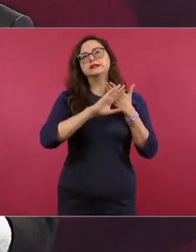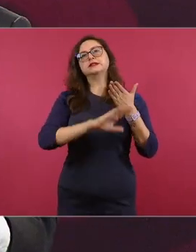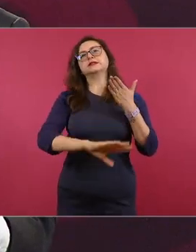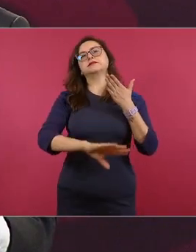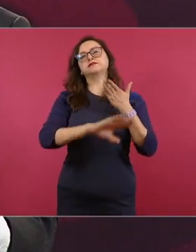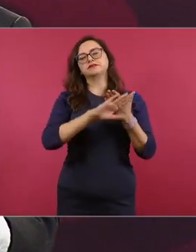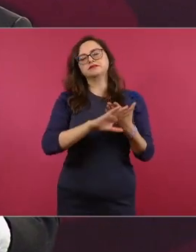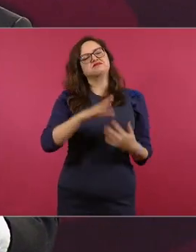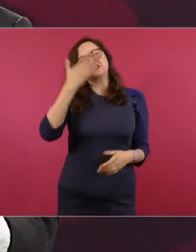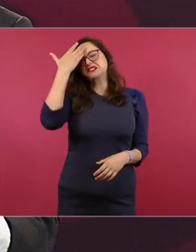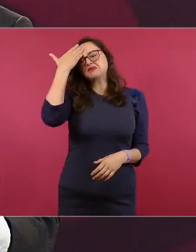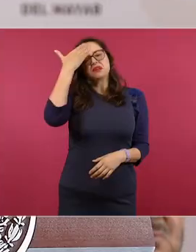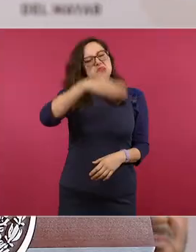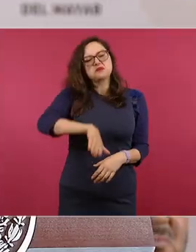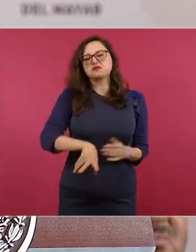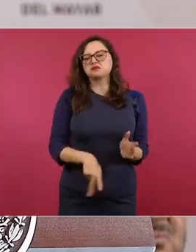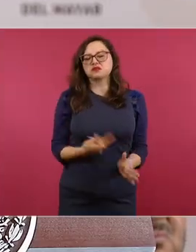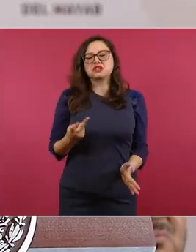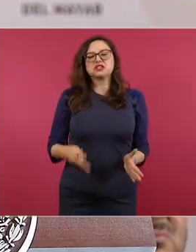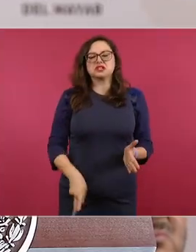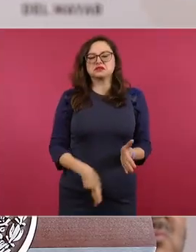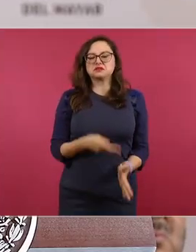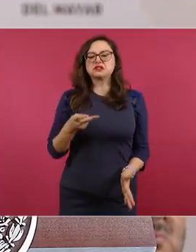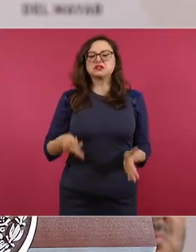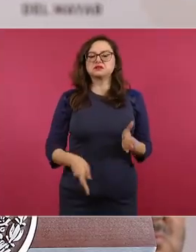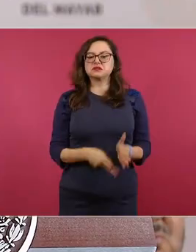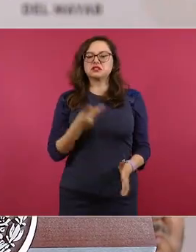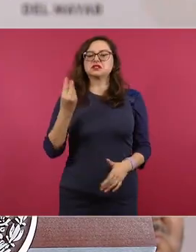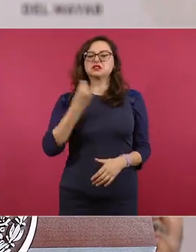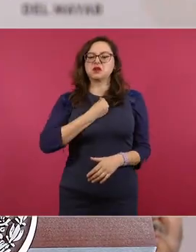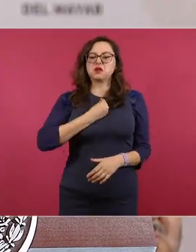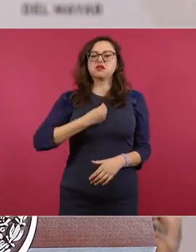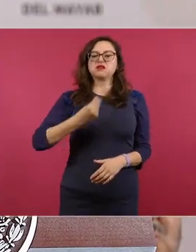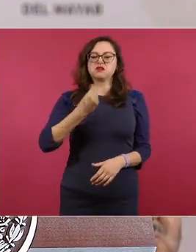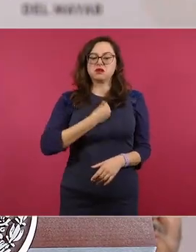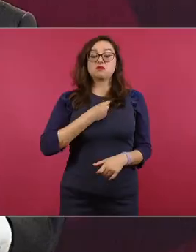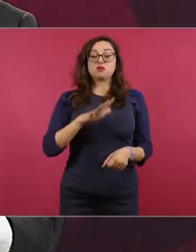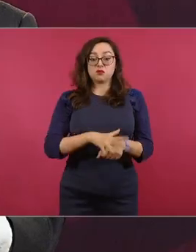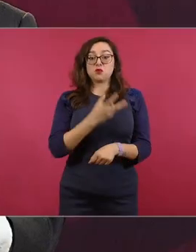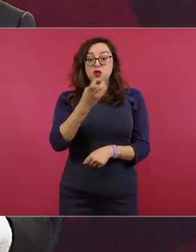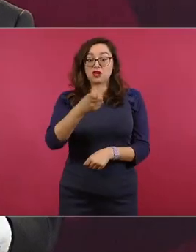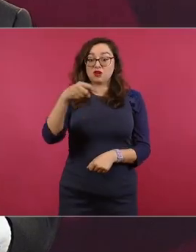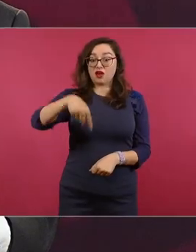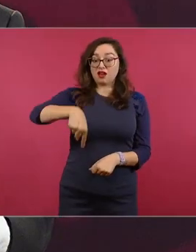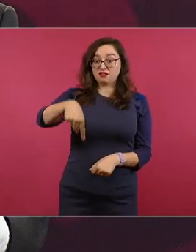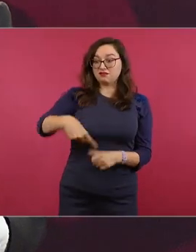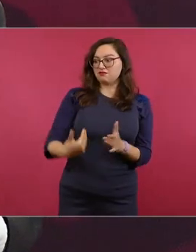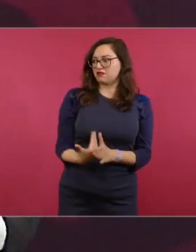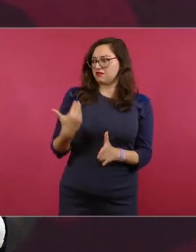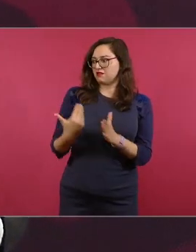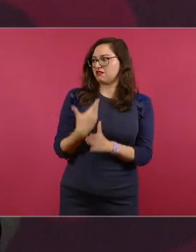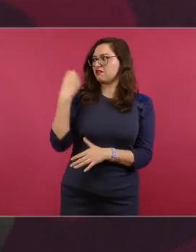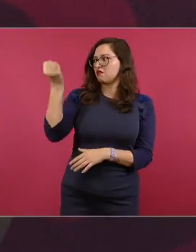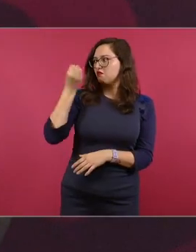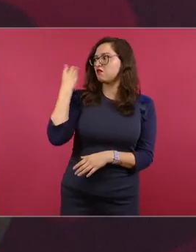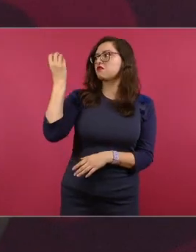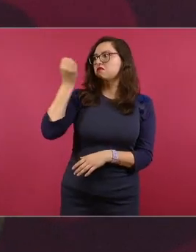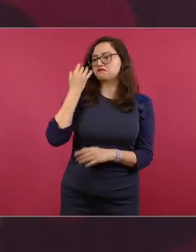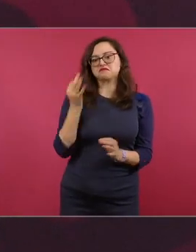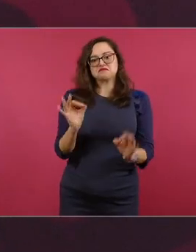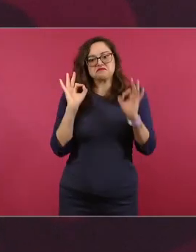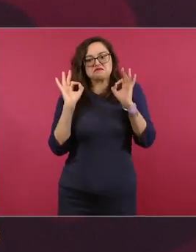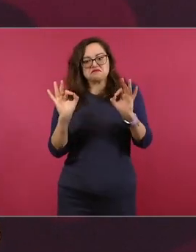otros. Por eso es bueno el ejercicio este, ¿no? A ver,